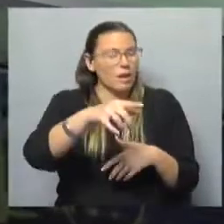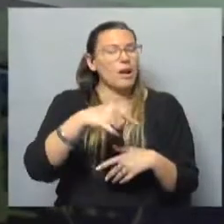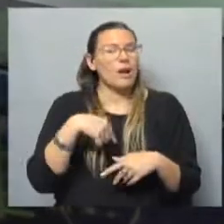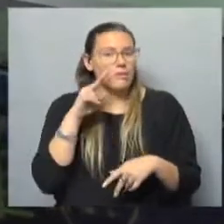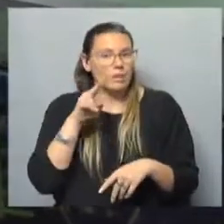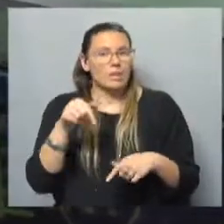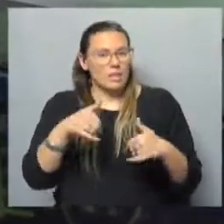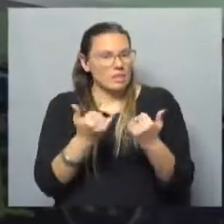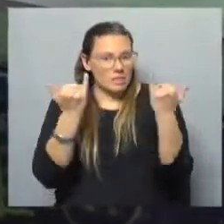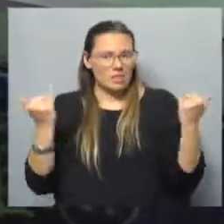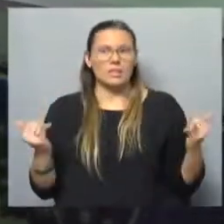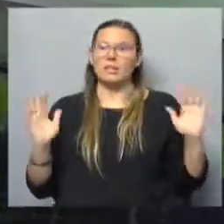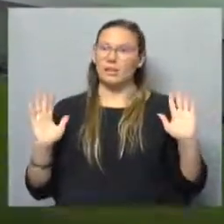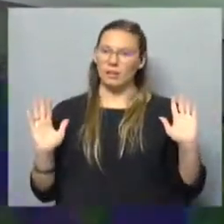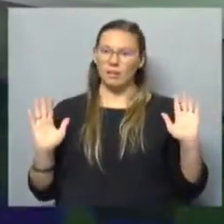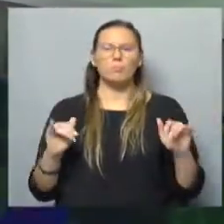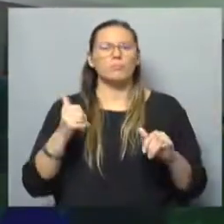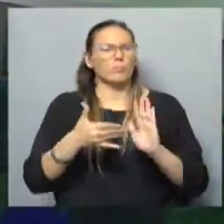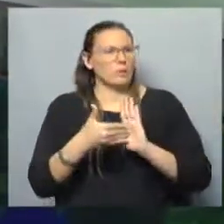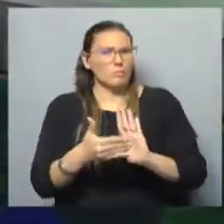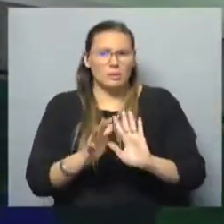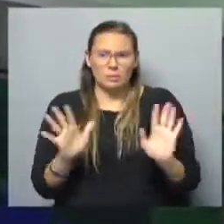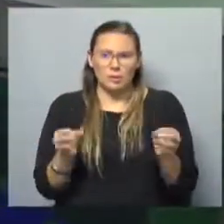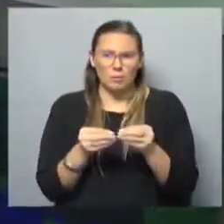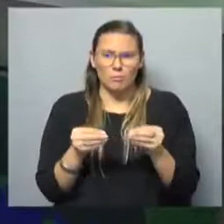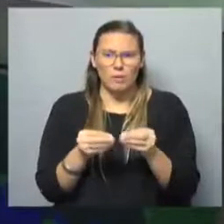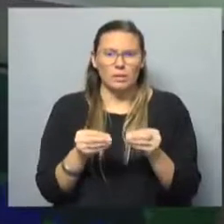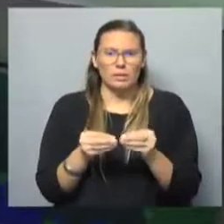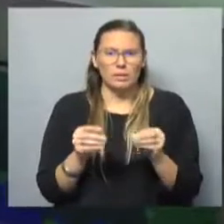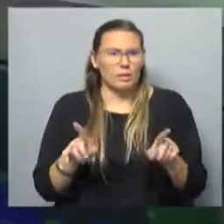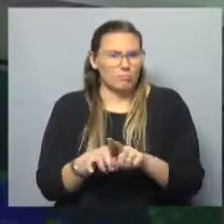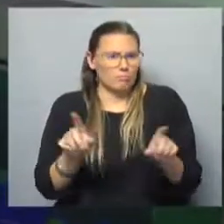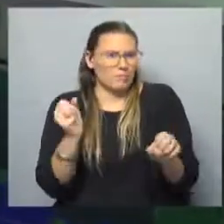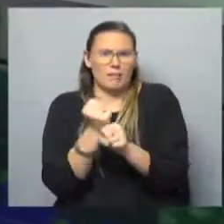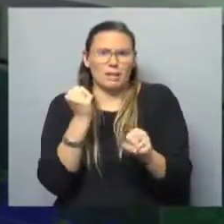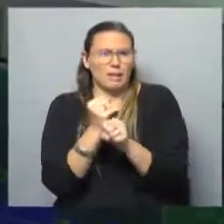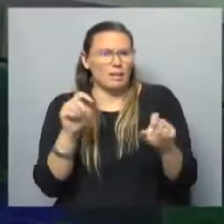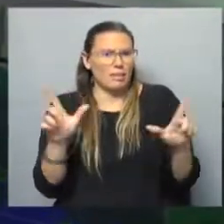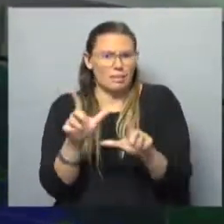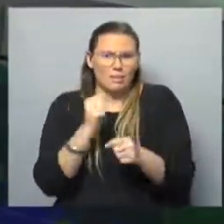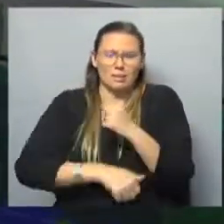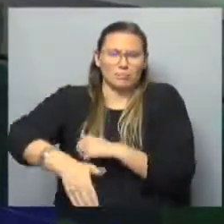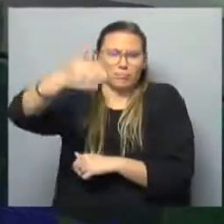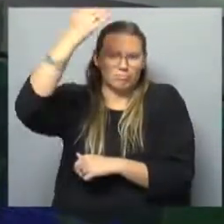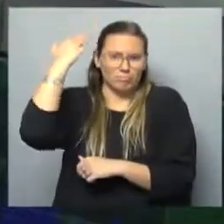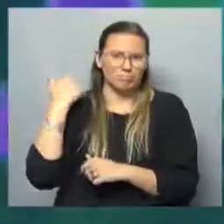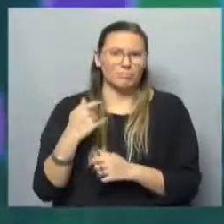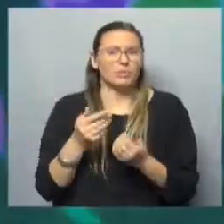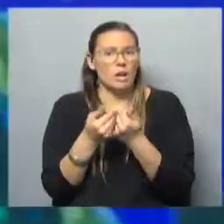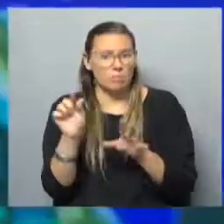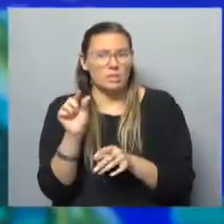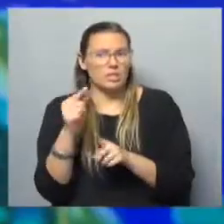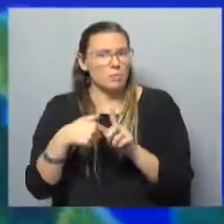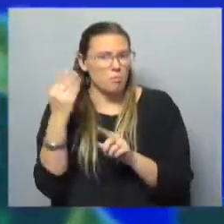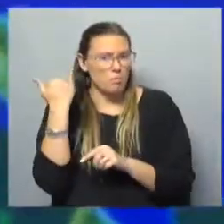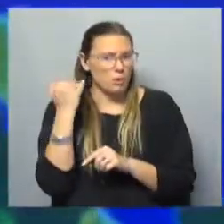en el día de hoy, ¿verdad? Claro que sí, qué presentación, compañera. Como si hicieras tele de toda la vida. Increíble, ¿eh? A veces, hace un par de